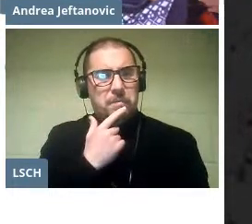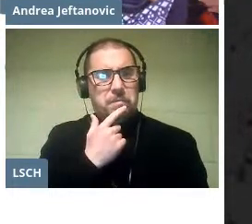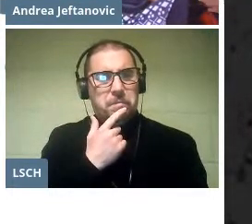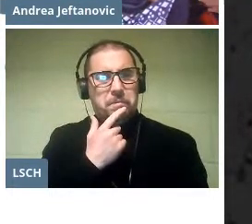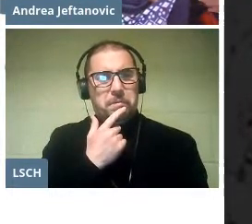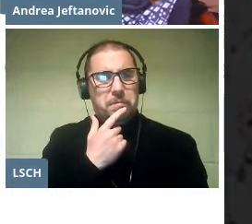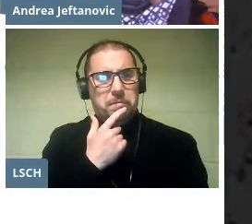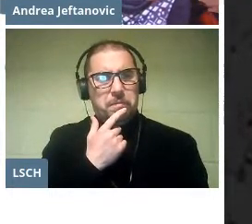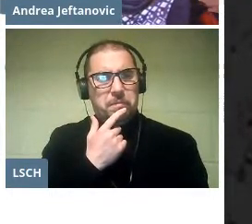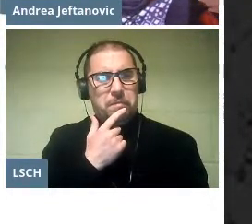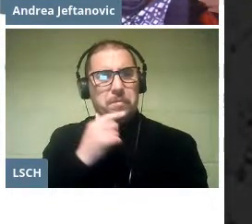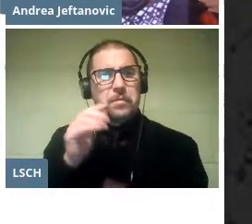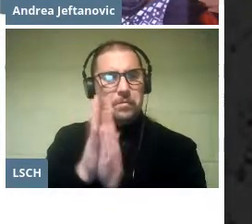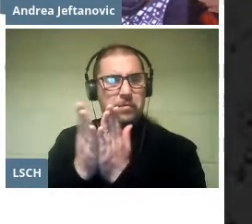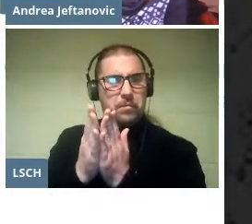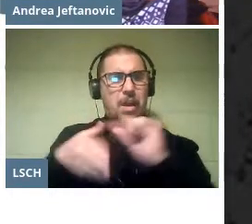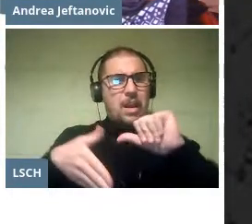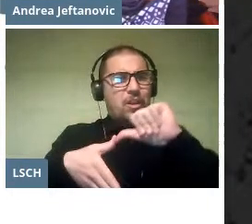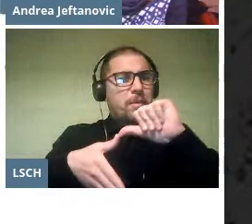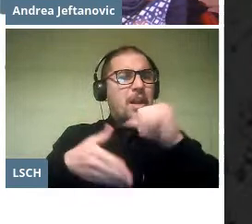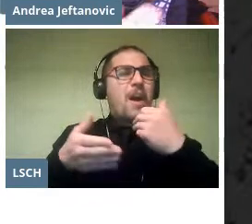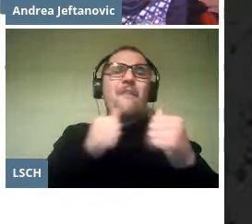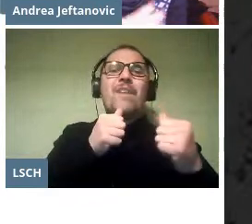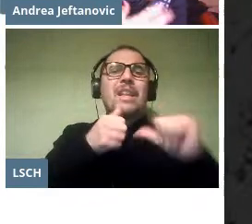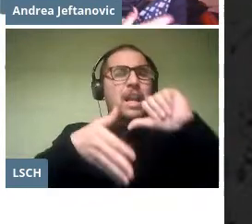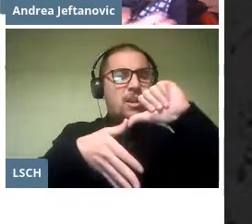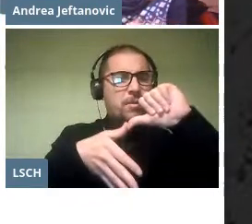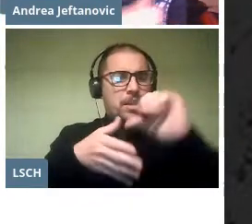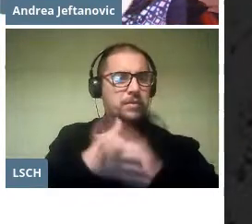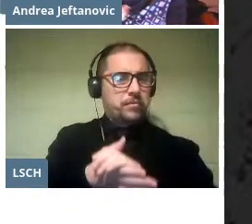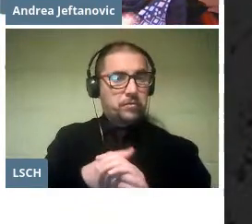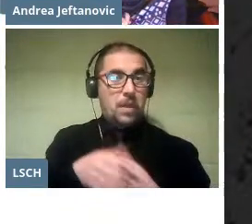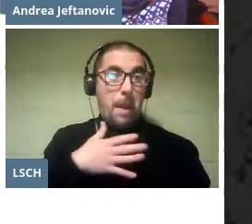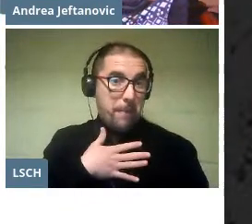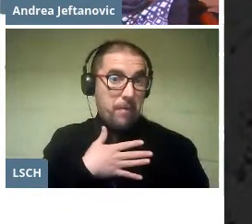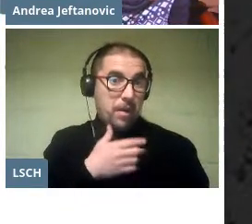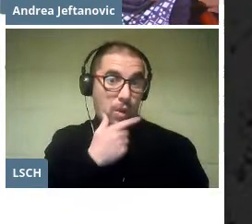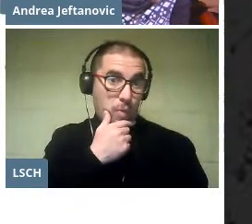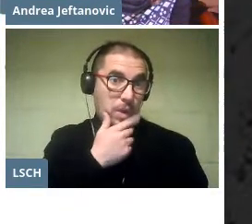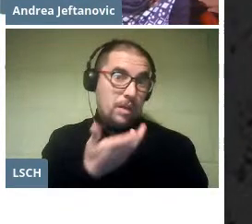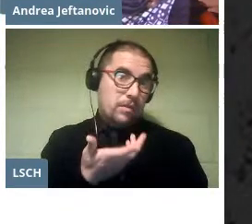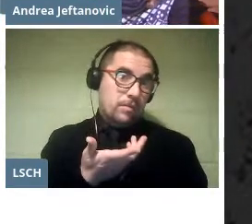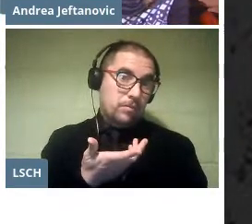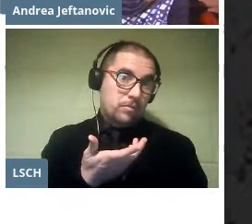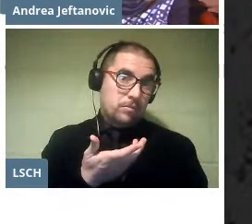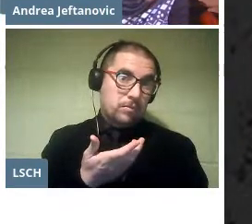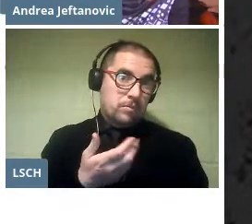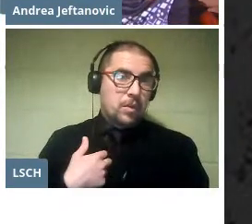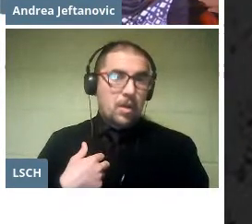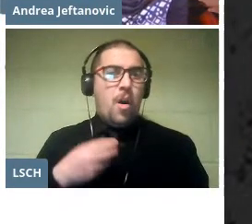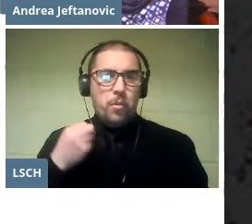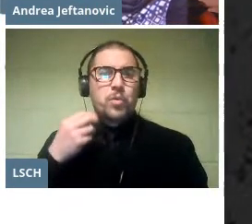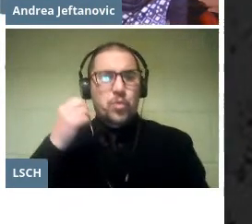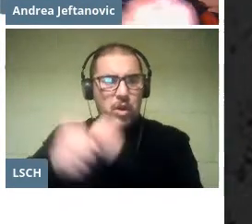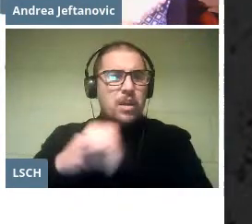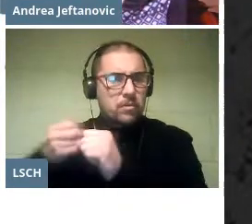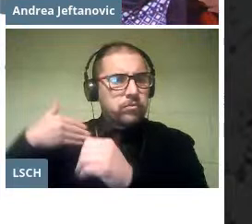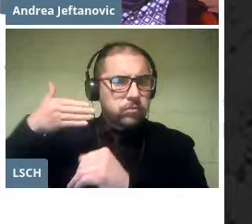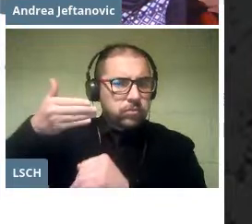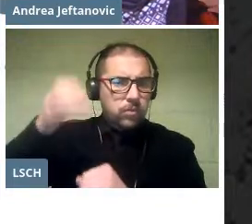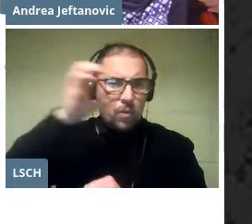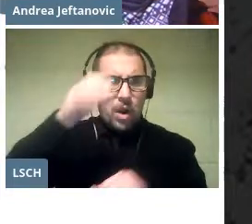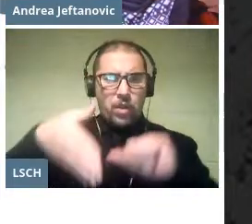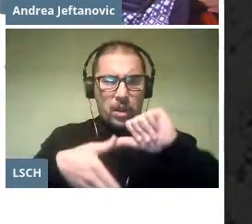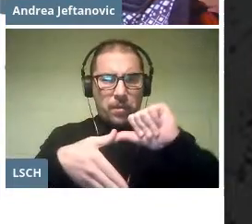la narradora caminante latinoamericana. Esta es una inquietud o vocación que se viene rumiando desde mucho antes, desde el